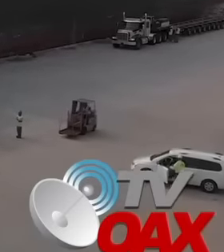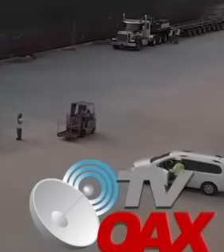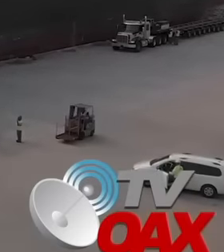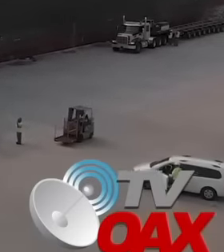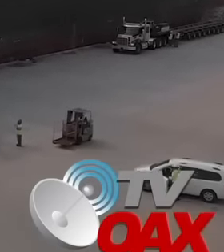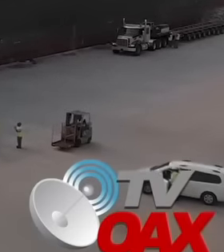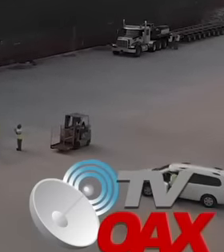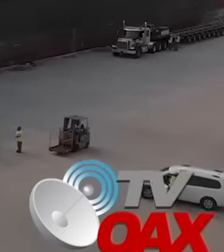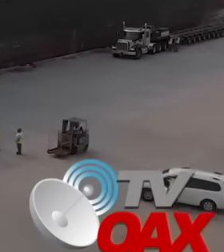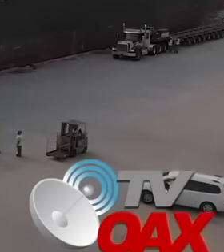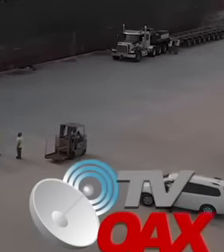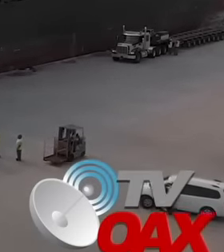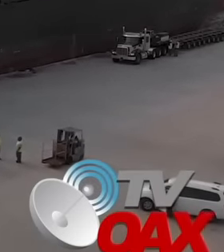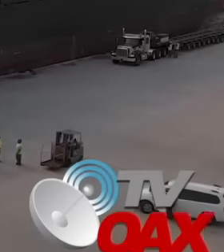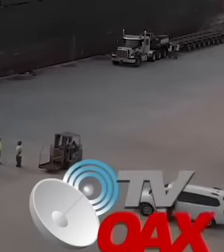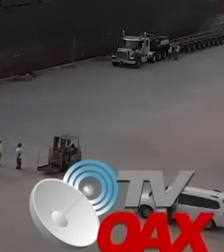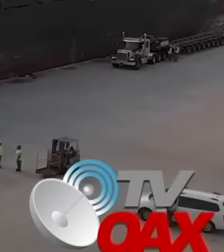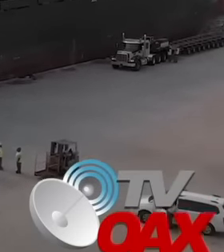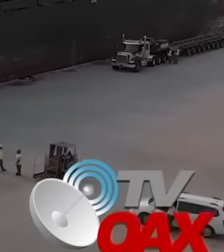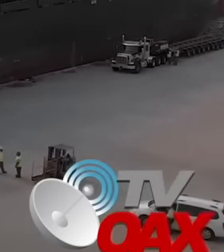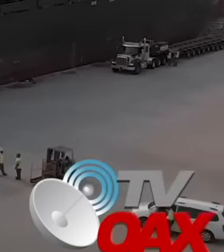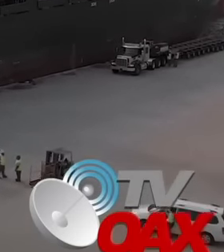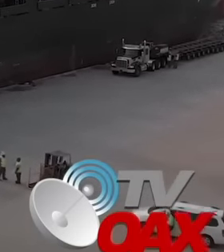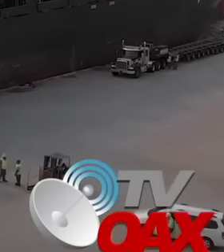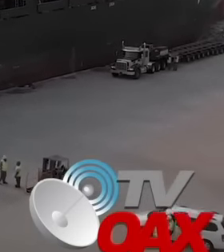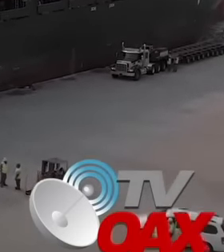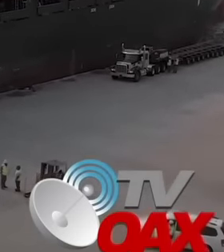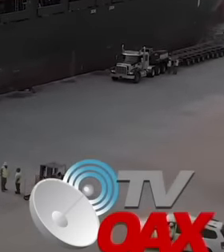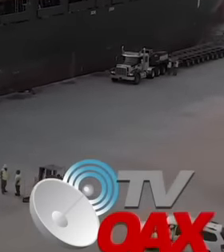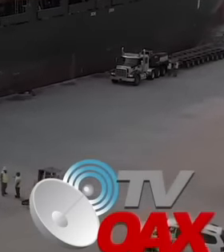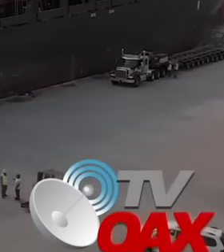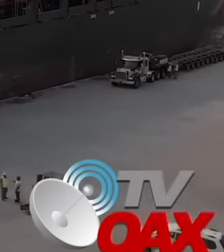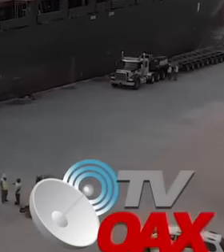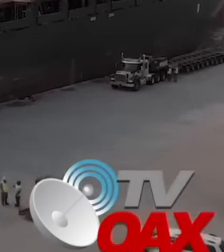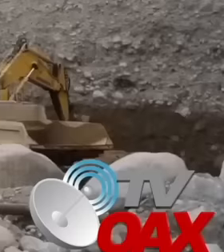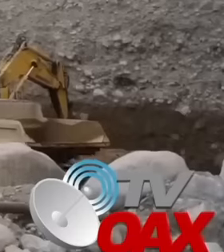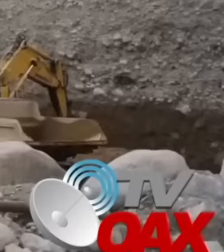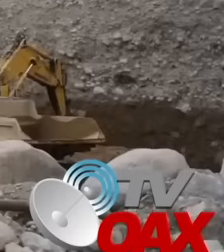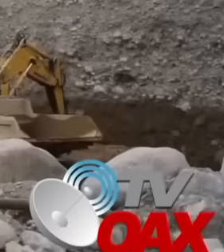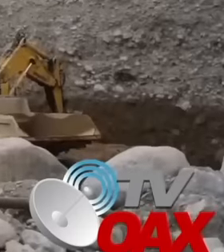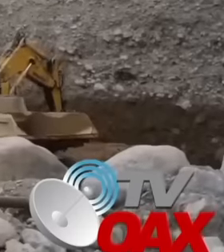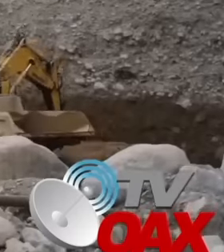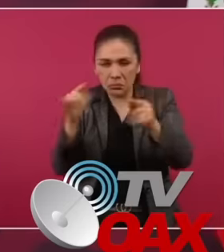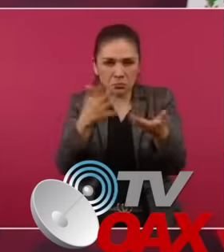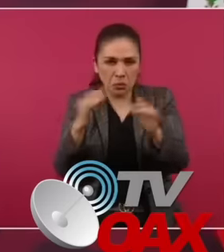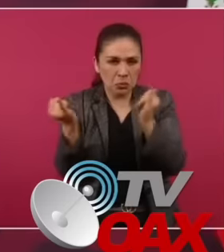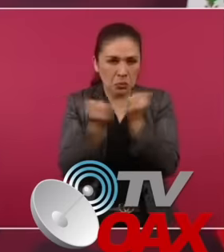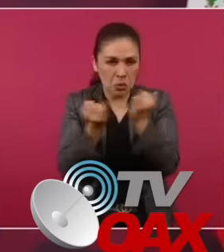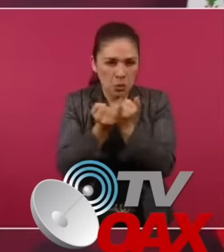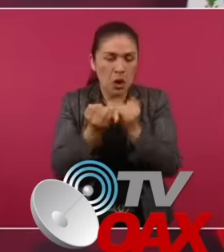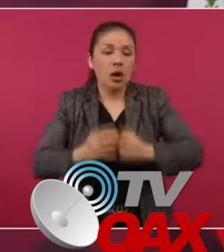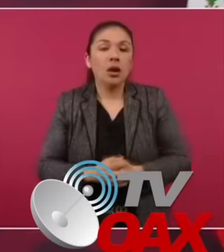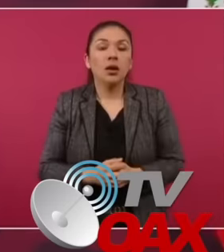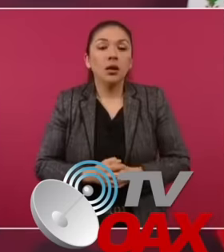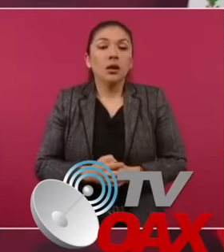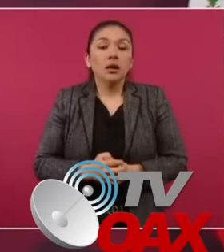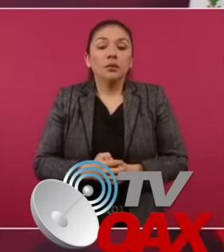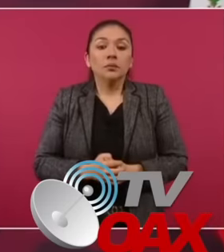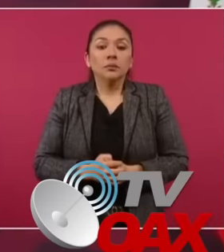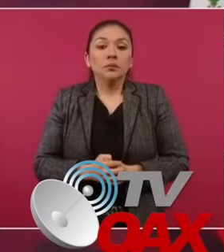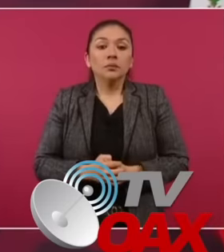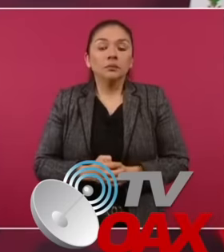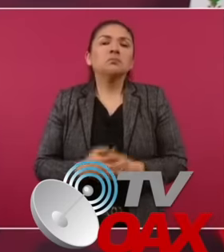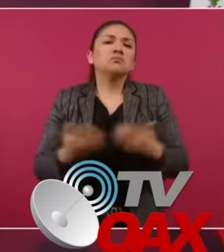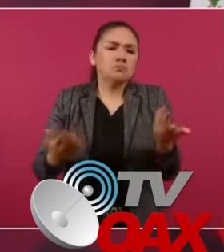península es casi igual. No es considerable,